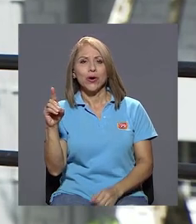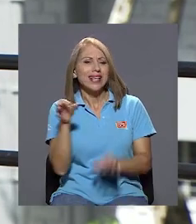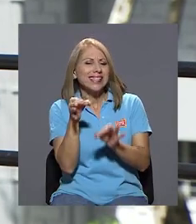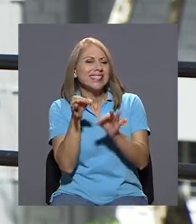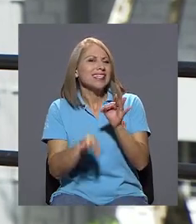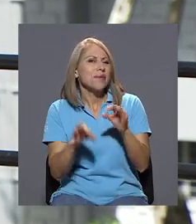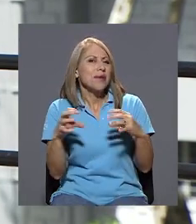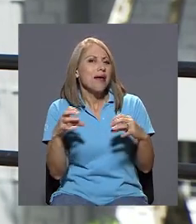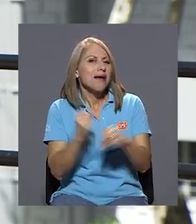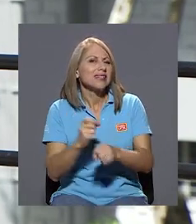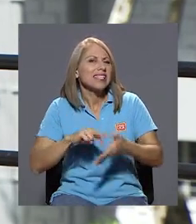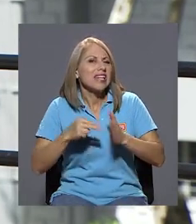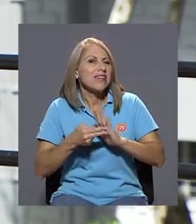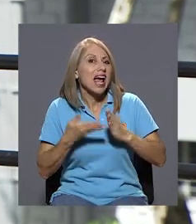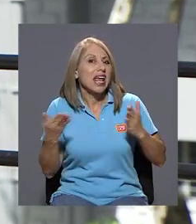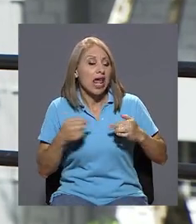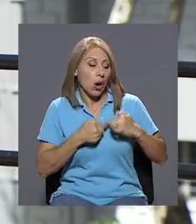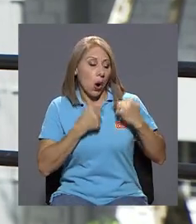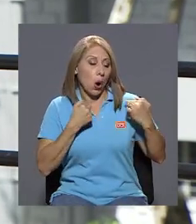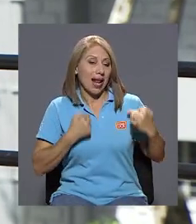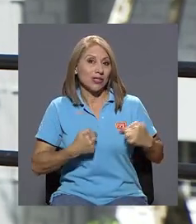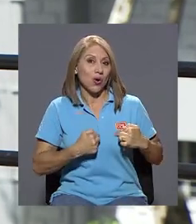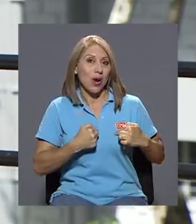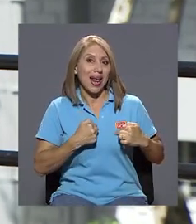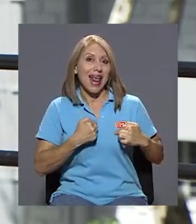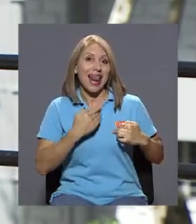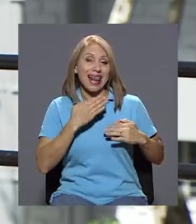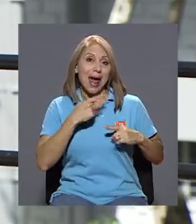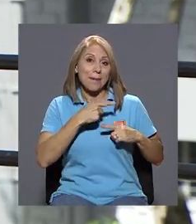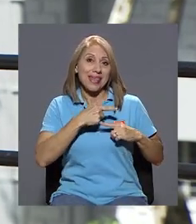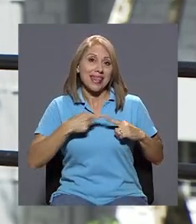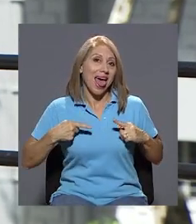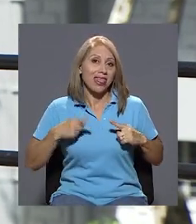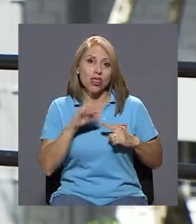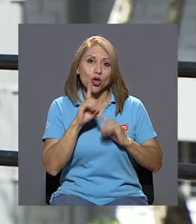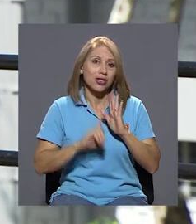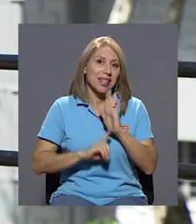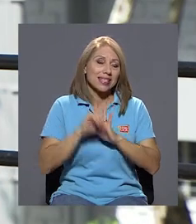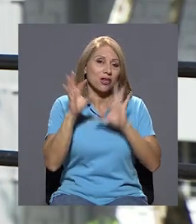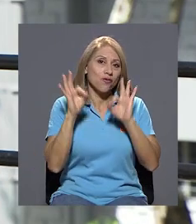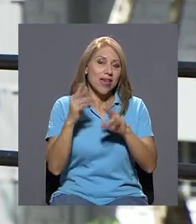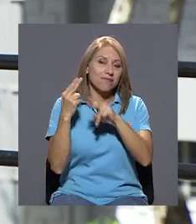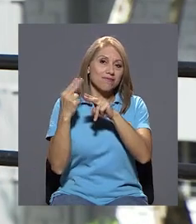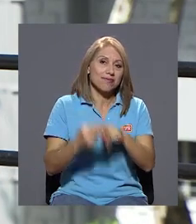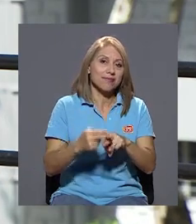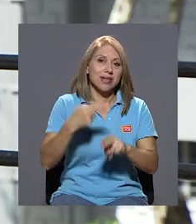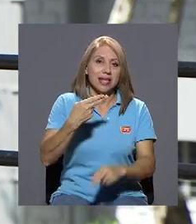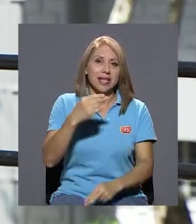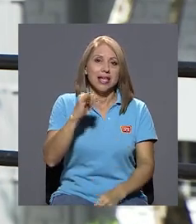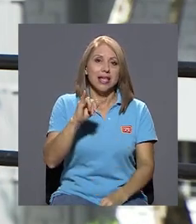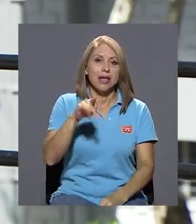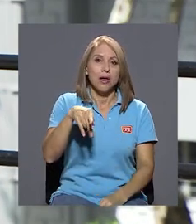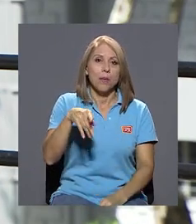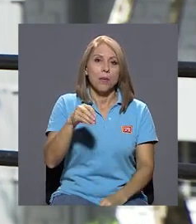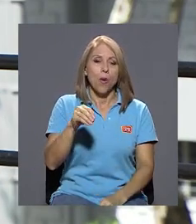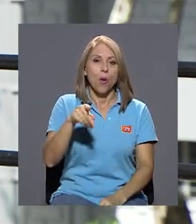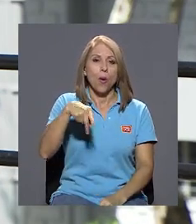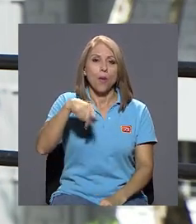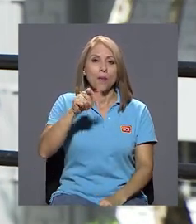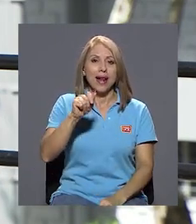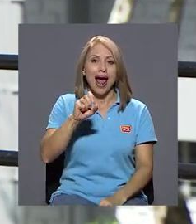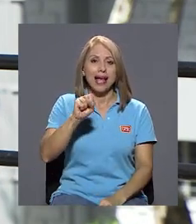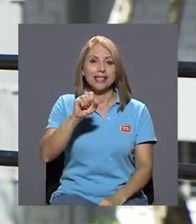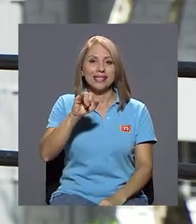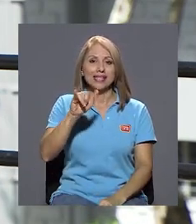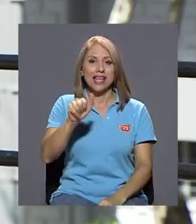desarrolló la mitad del corazón, ¿verdad? A eso se le llama hipoplasia, por decirlo de una manera sencilla.